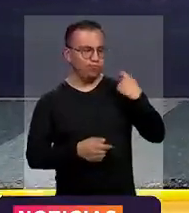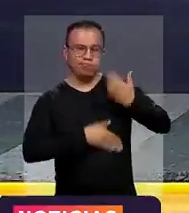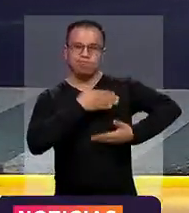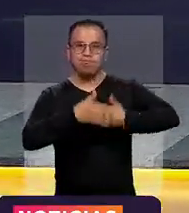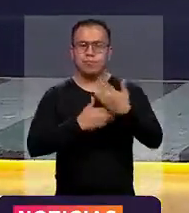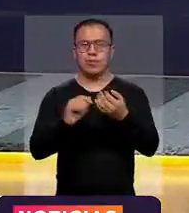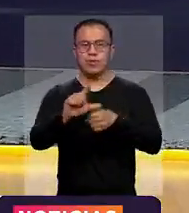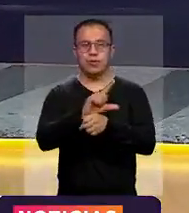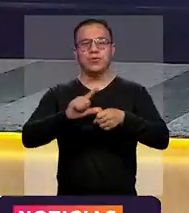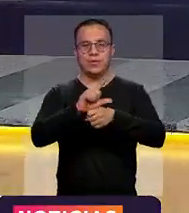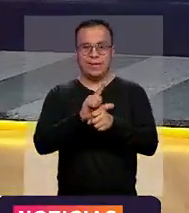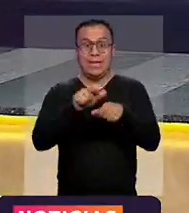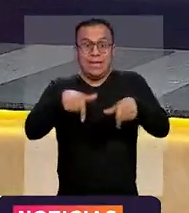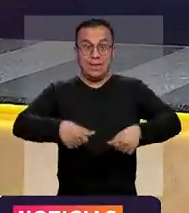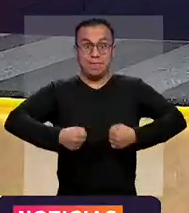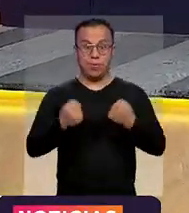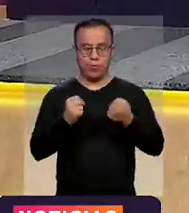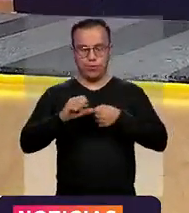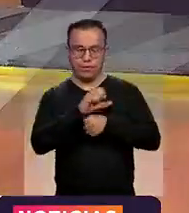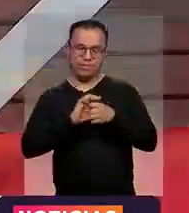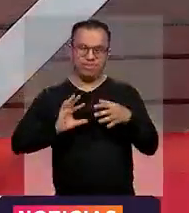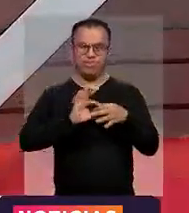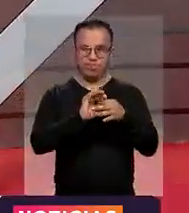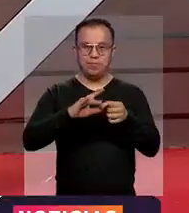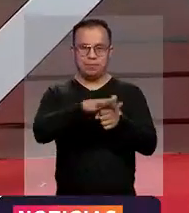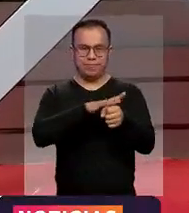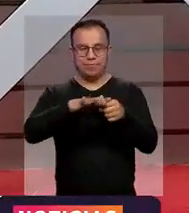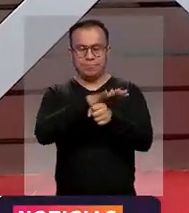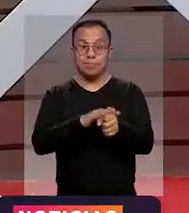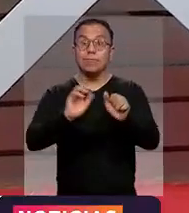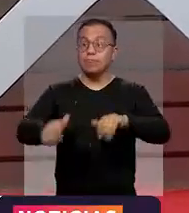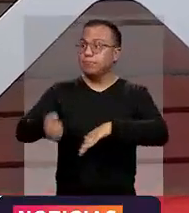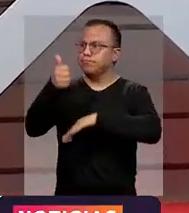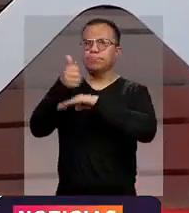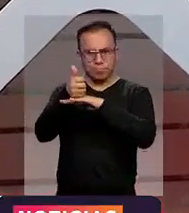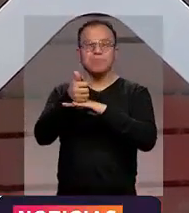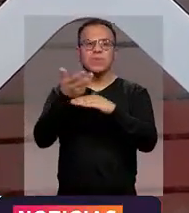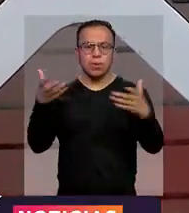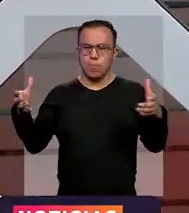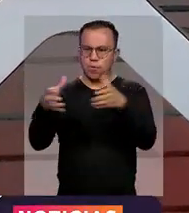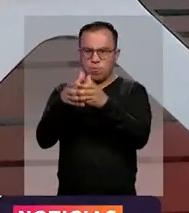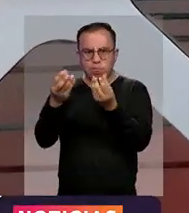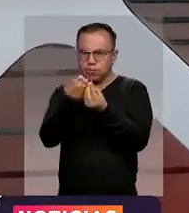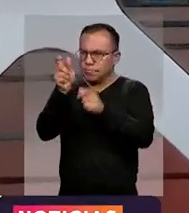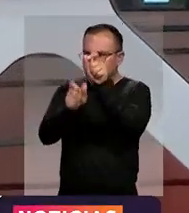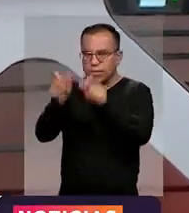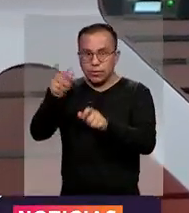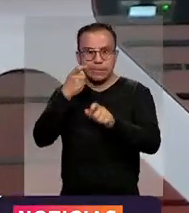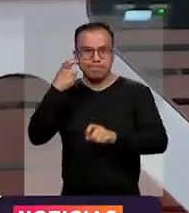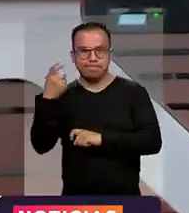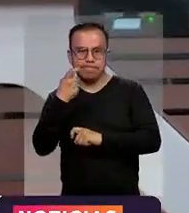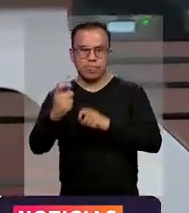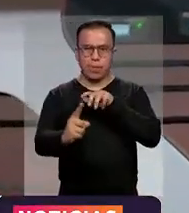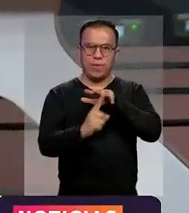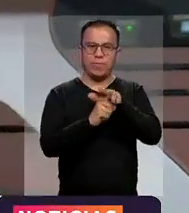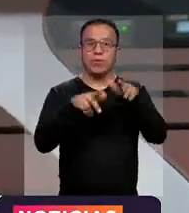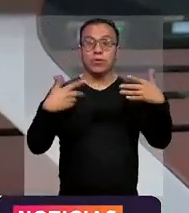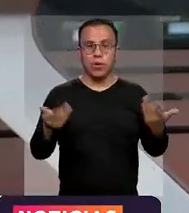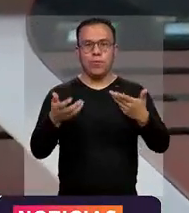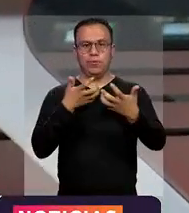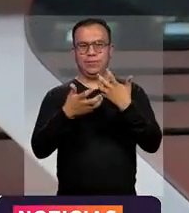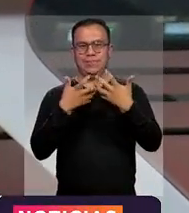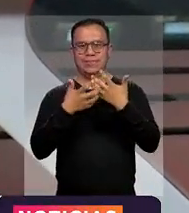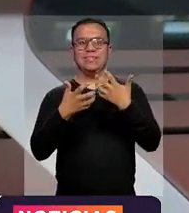en las localidades y en la Bogotá región. Las autoridades revelaron el cartel de los más buscados por afectar las estaciones del